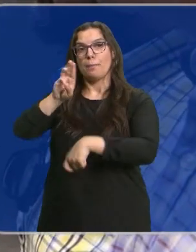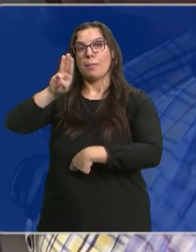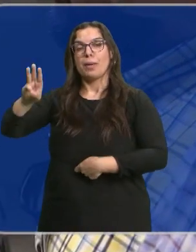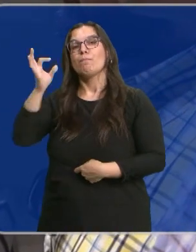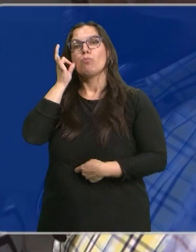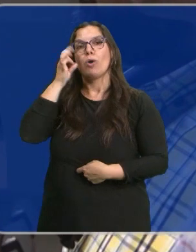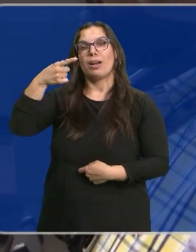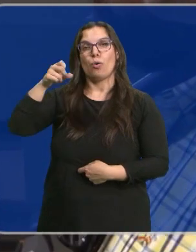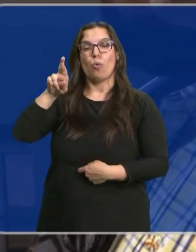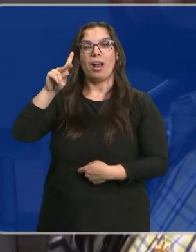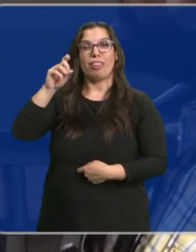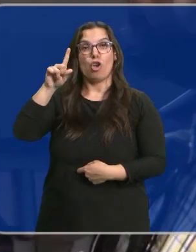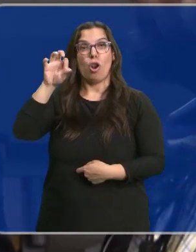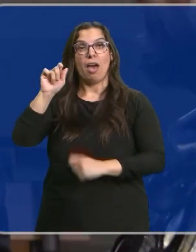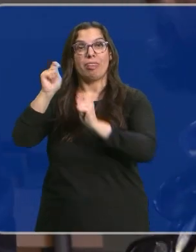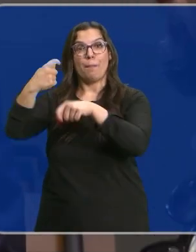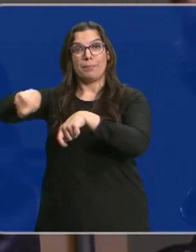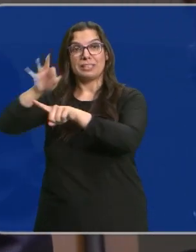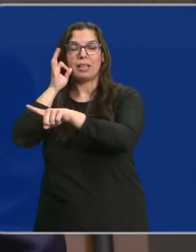María Guardiola sea presidenta.